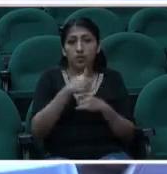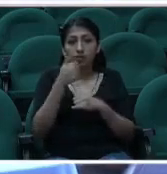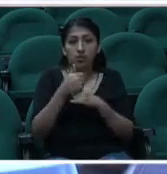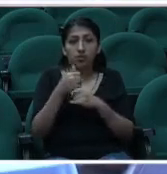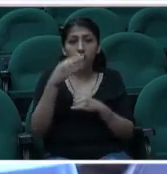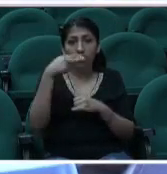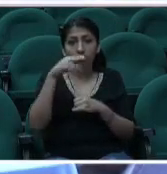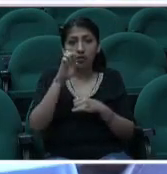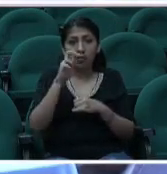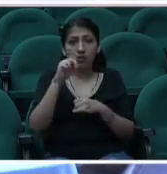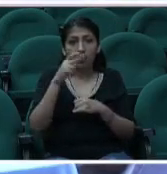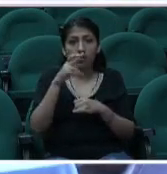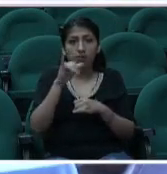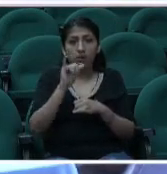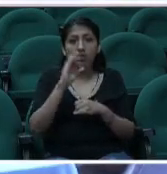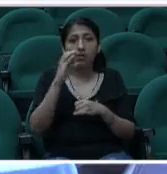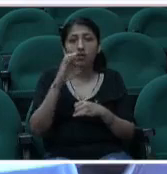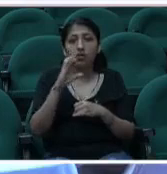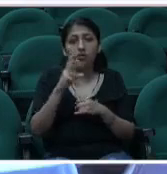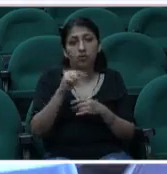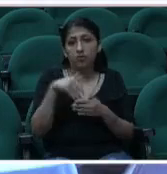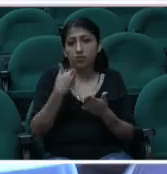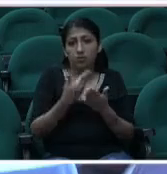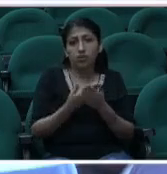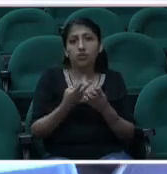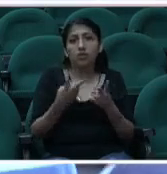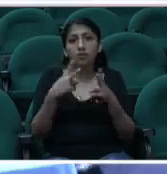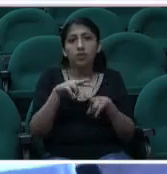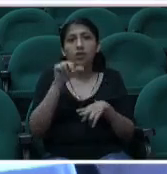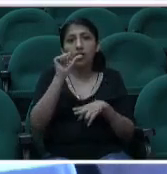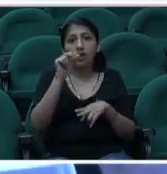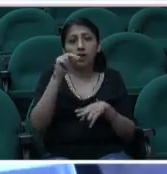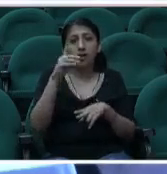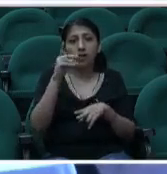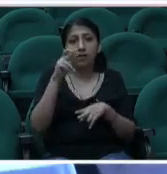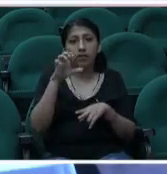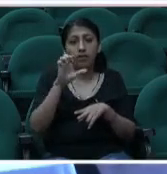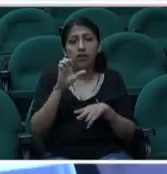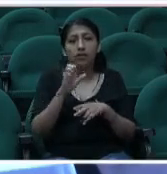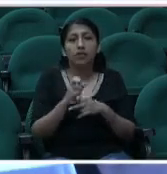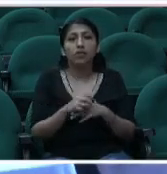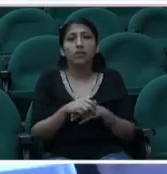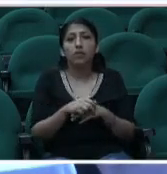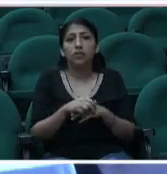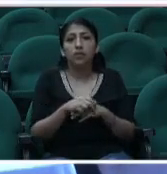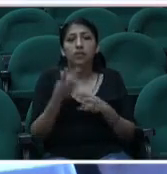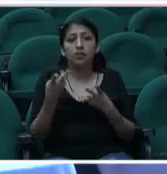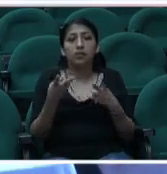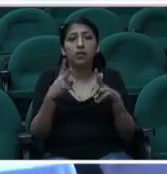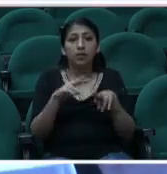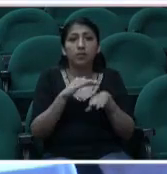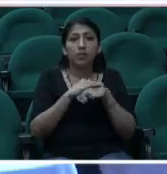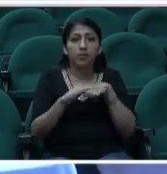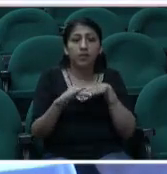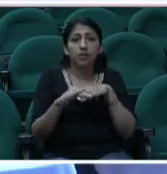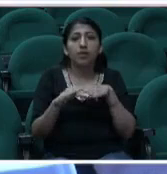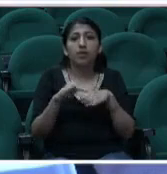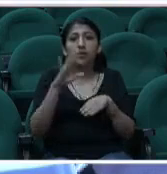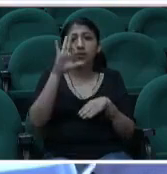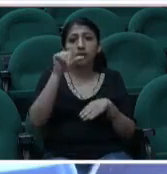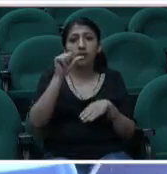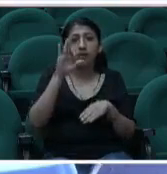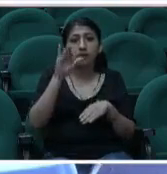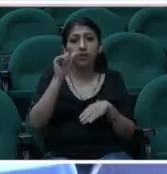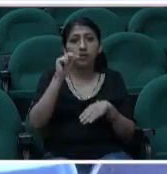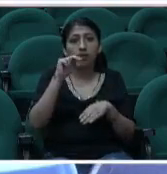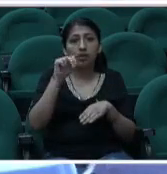gonzález asimismo el candidato andrés grande de la lista 20 también está invitada la cantidad a tatiana